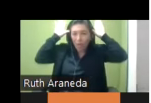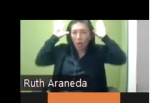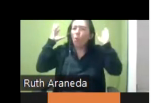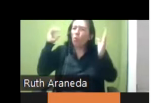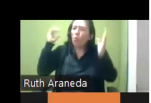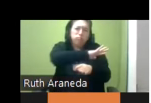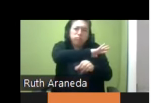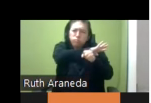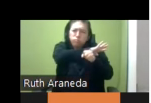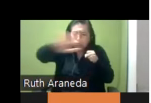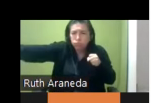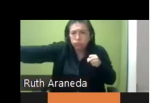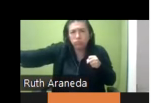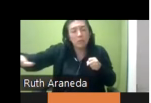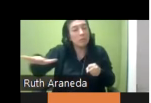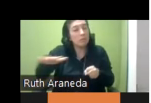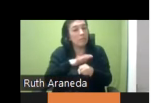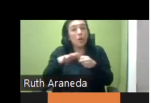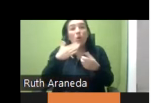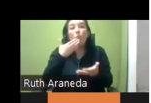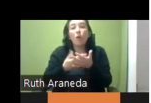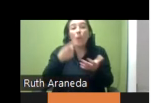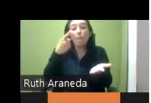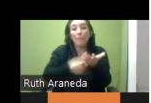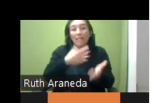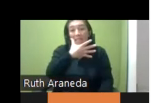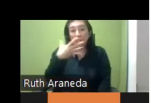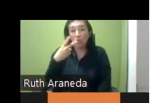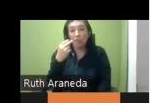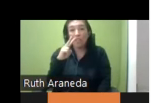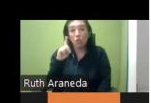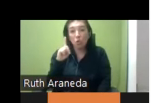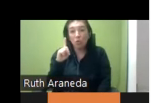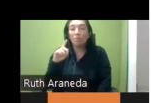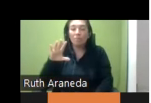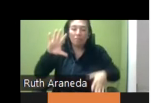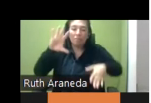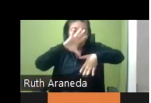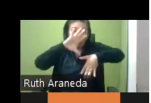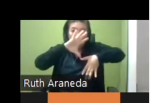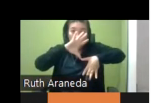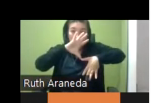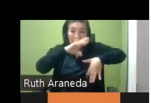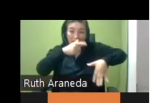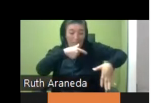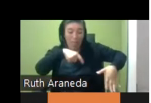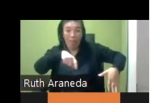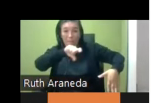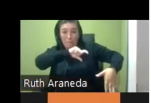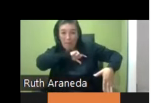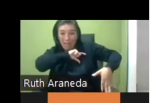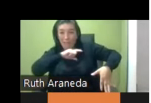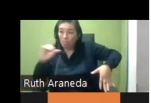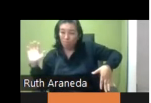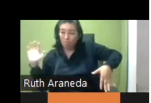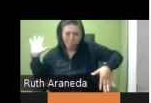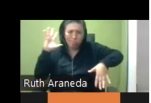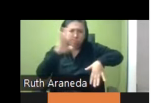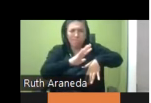esta ciudad fue arrasada en 1521 cuando llegan los españoles. De todo este